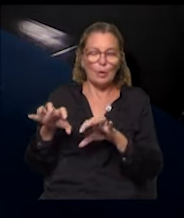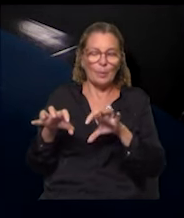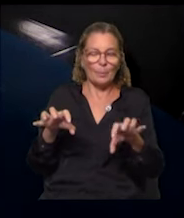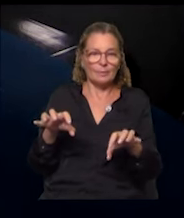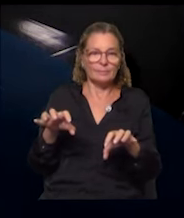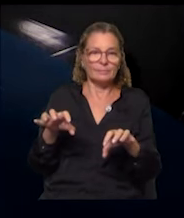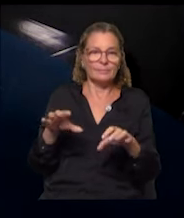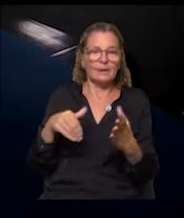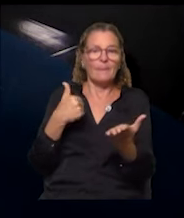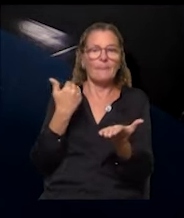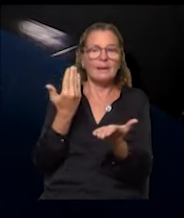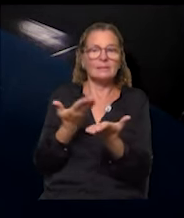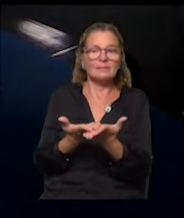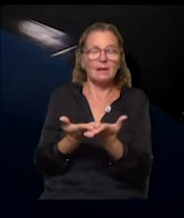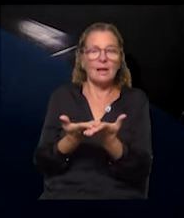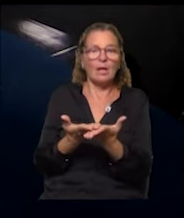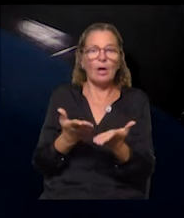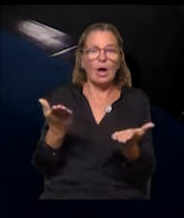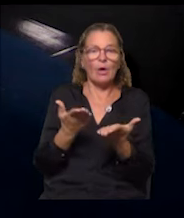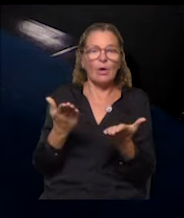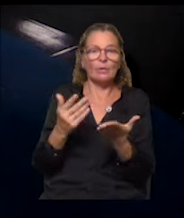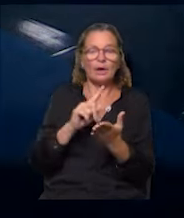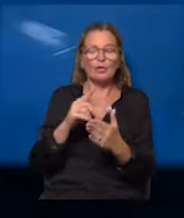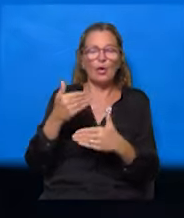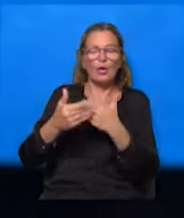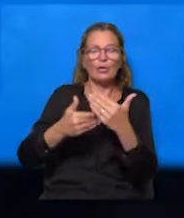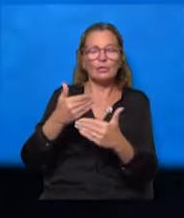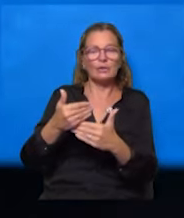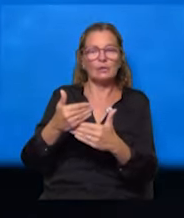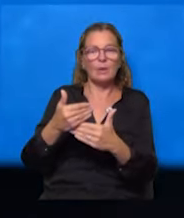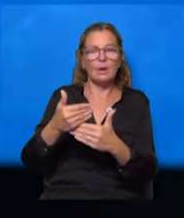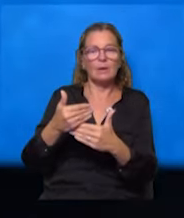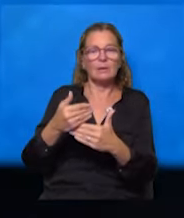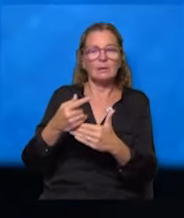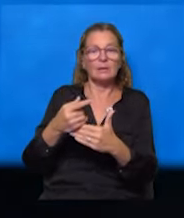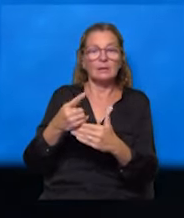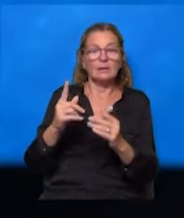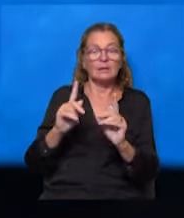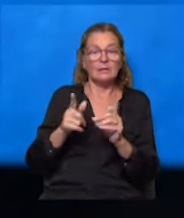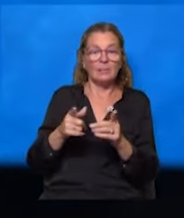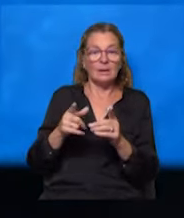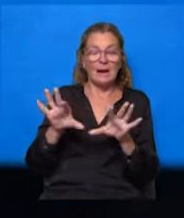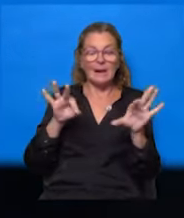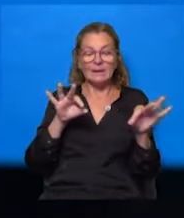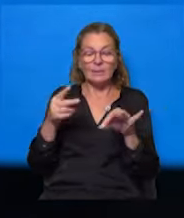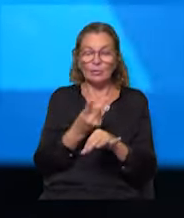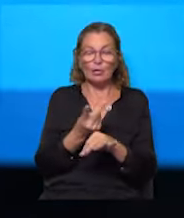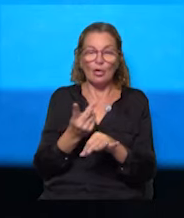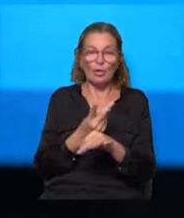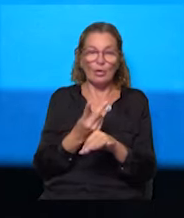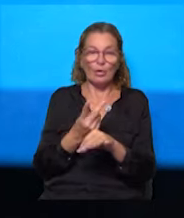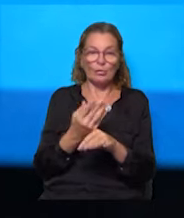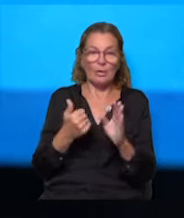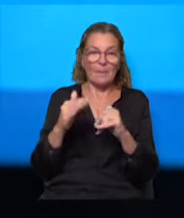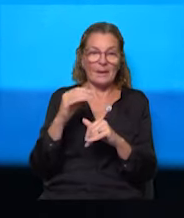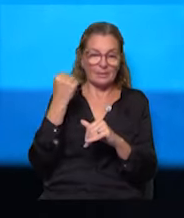este hayan planteado bueno que era momento de no continuar con la precandidatura y en todo caso optar por alguna de las otras